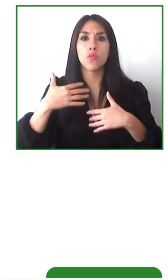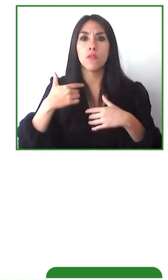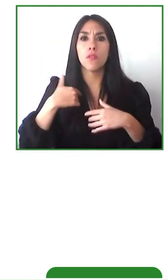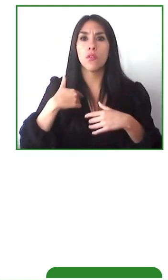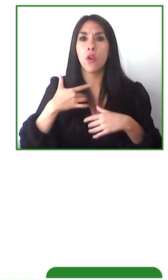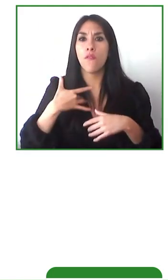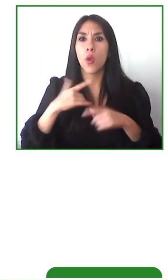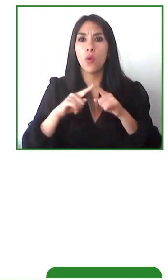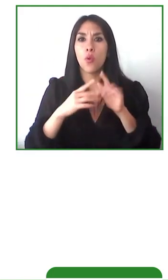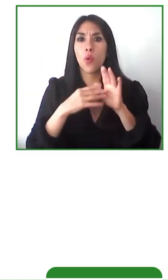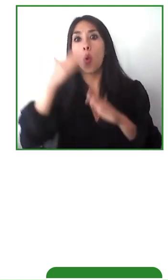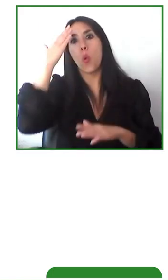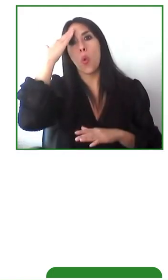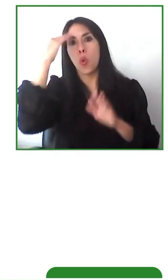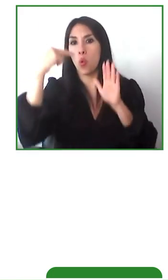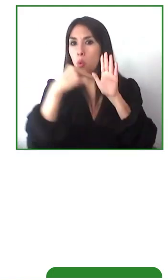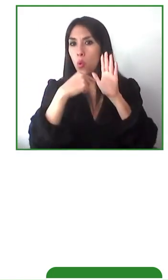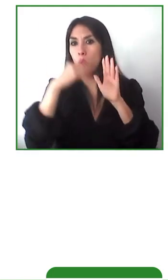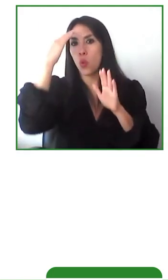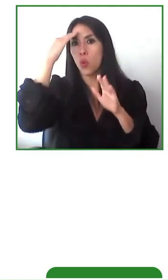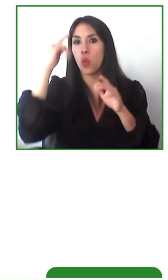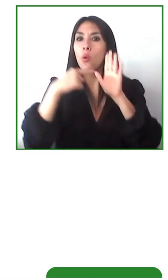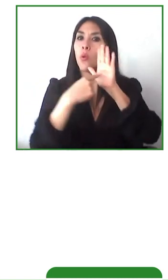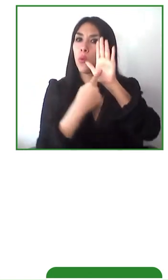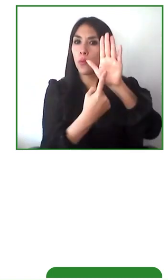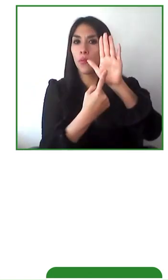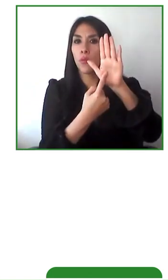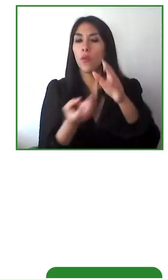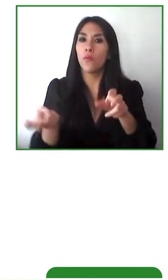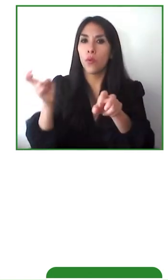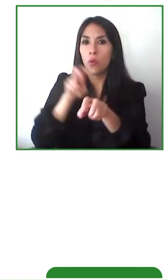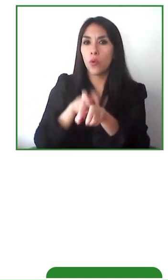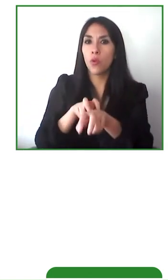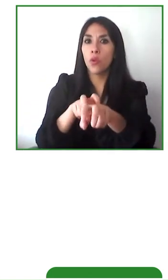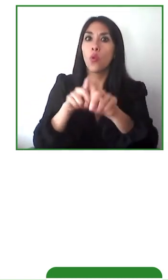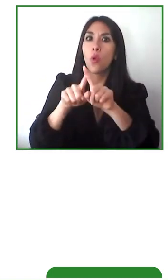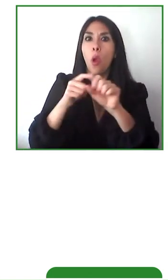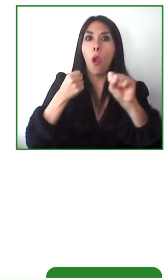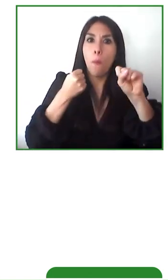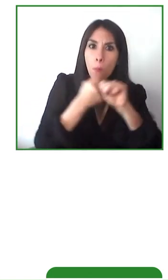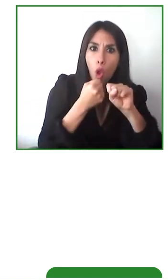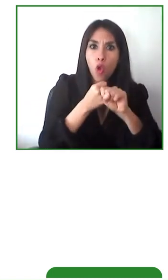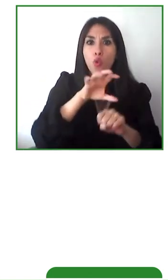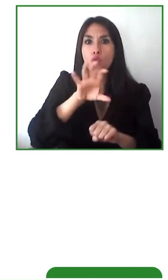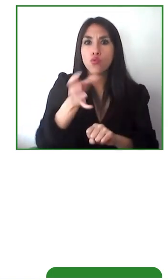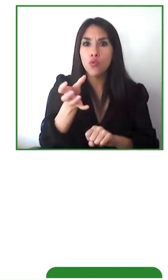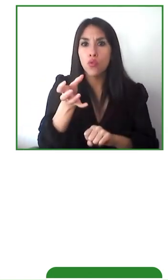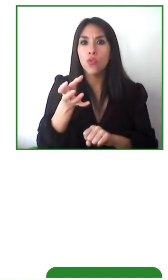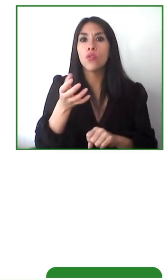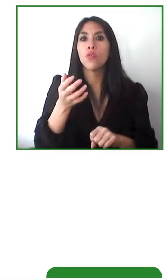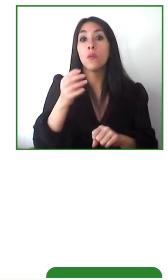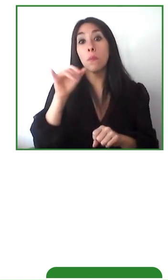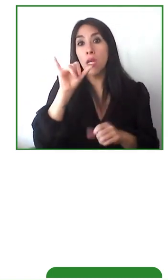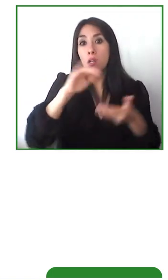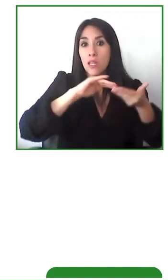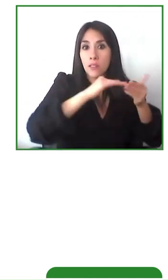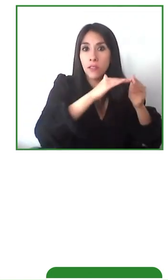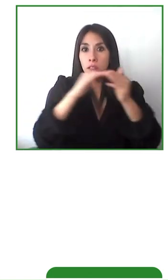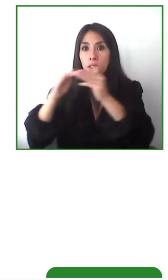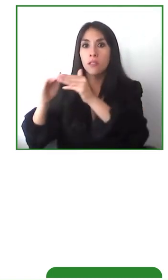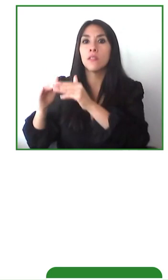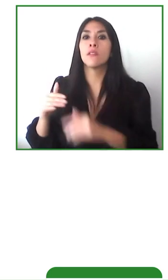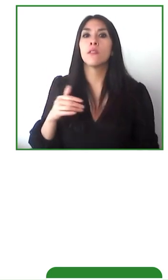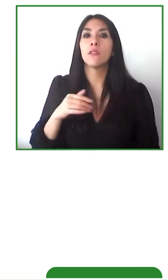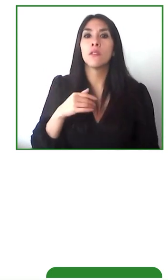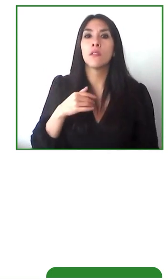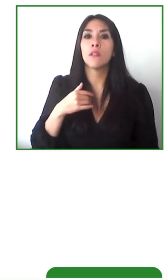de transporte asistido del país, sino incluso de región e incluso de regulaciones locales. Y eso